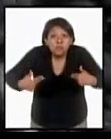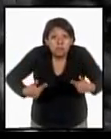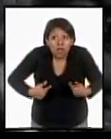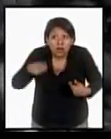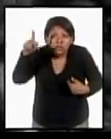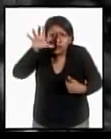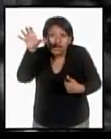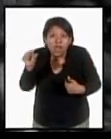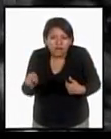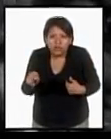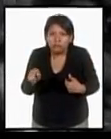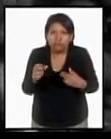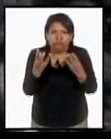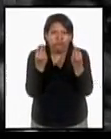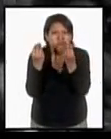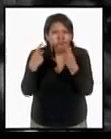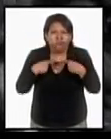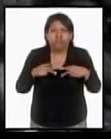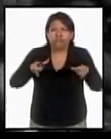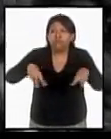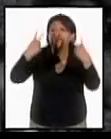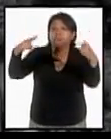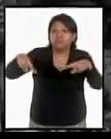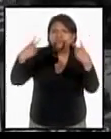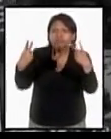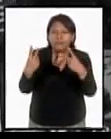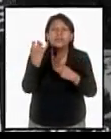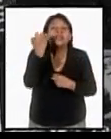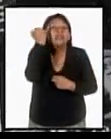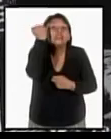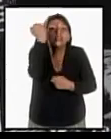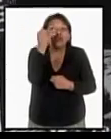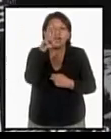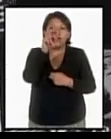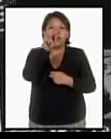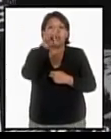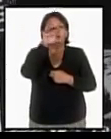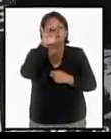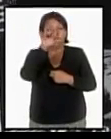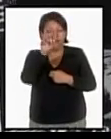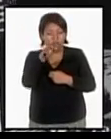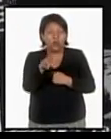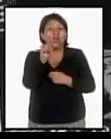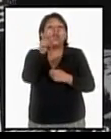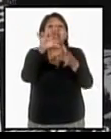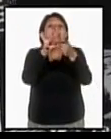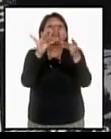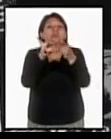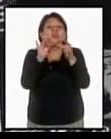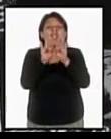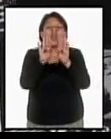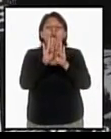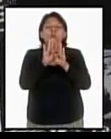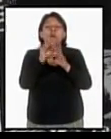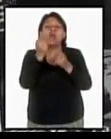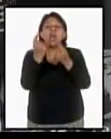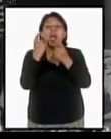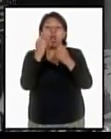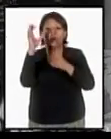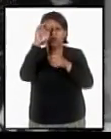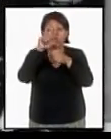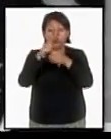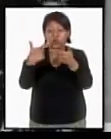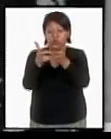cantidades impresionantes. Bueno, haciendo una ideología del racismo que explicaba que había culturas inferiores y culturas